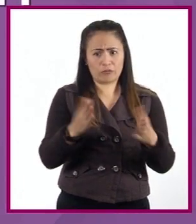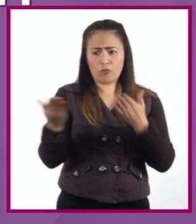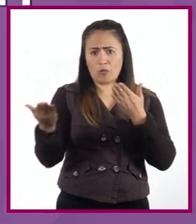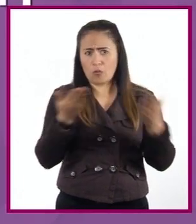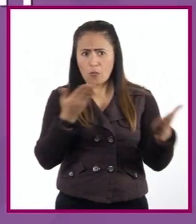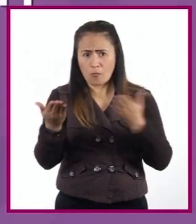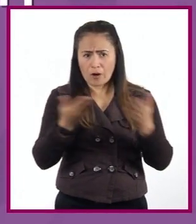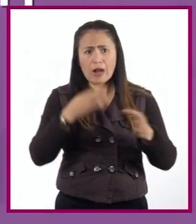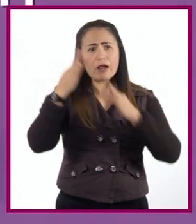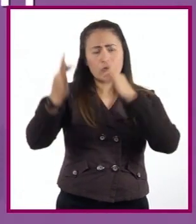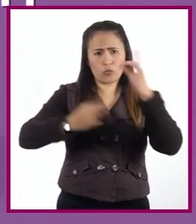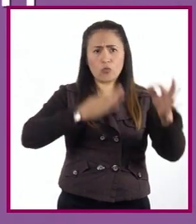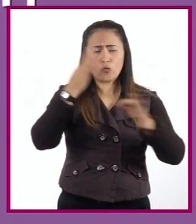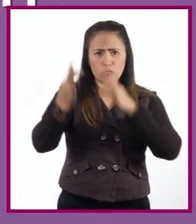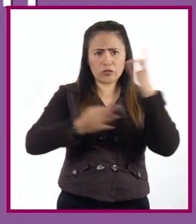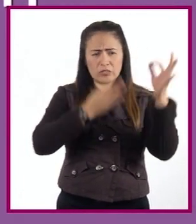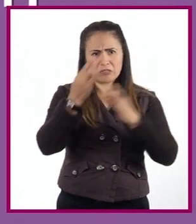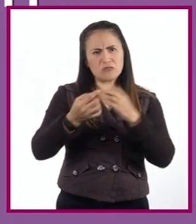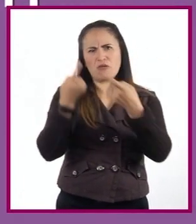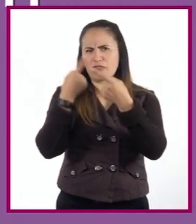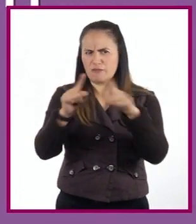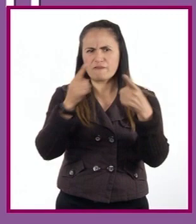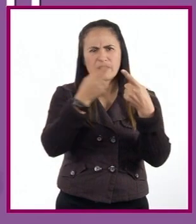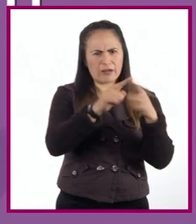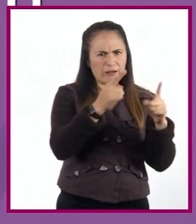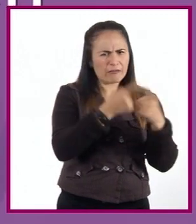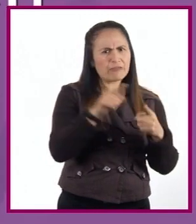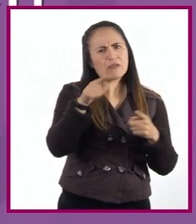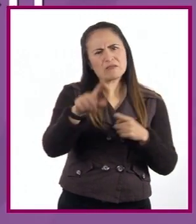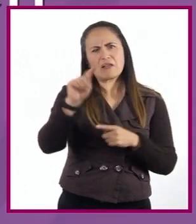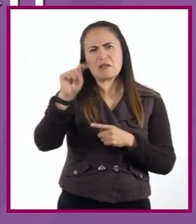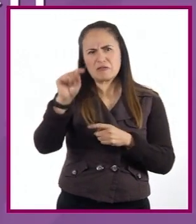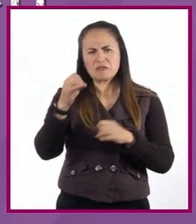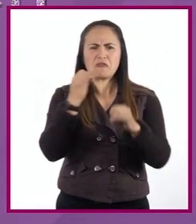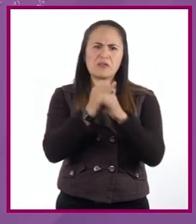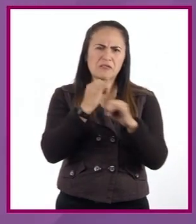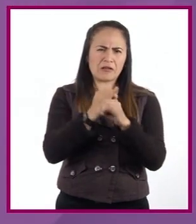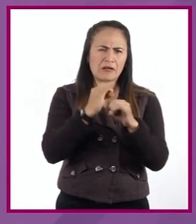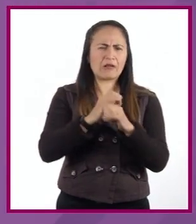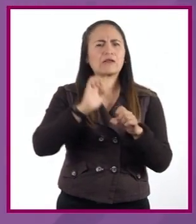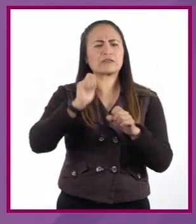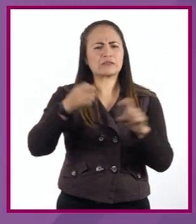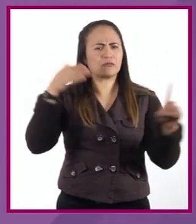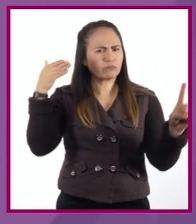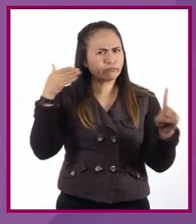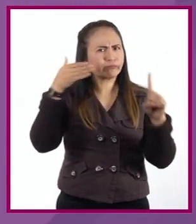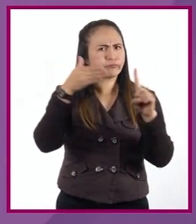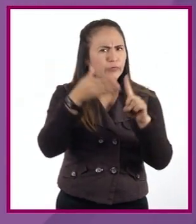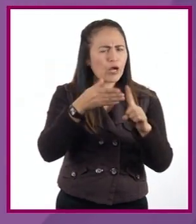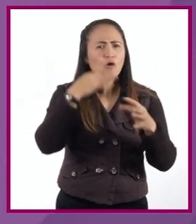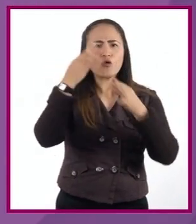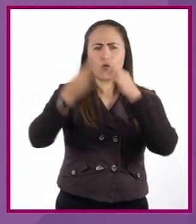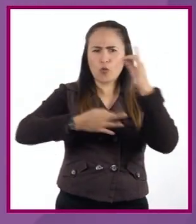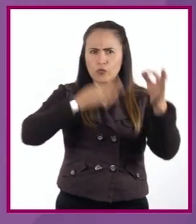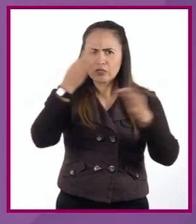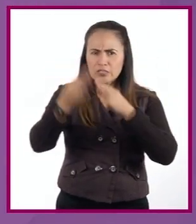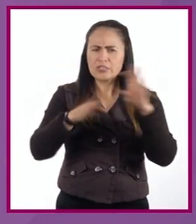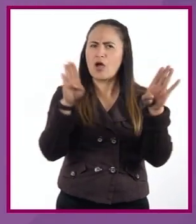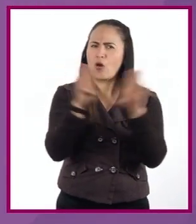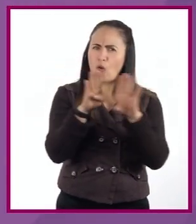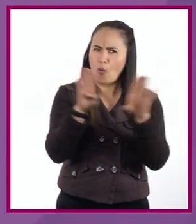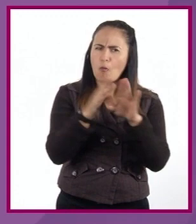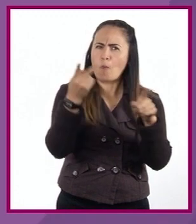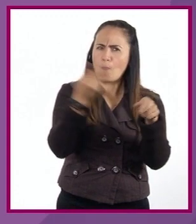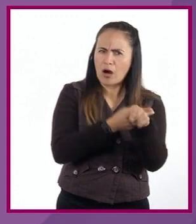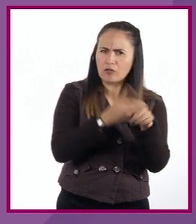una noticia que se publican en diversos medios. En específico, nos centraremos en reconstruir la secuencia de hechos de